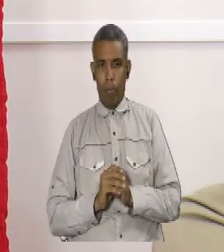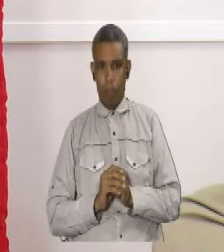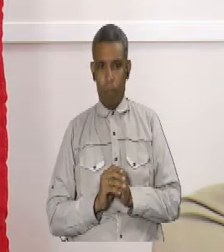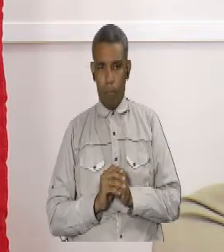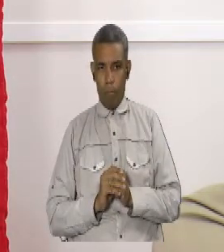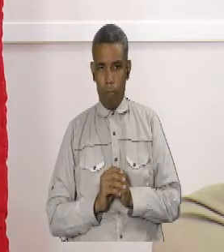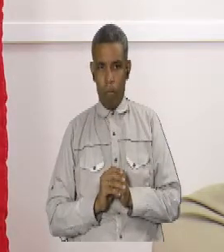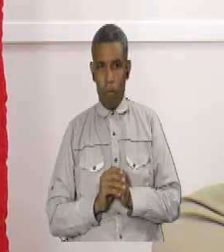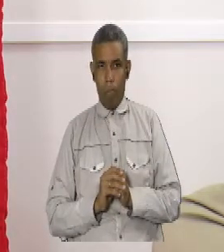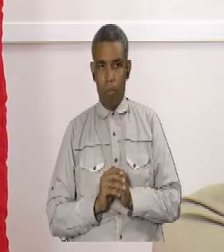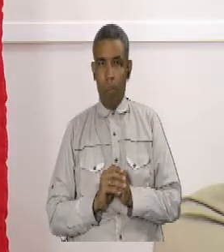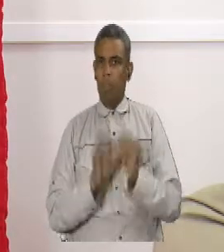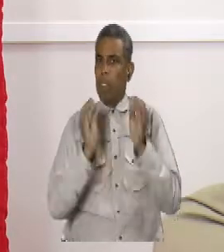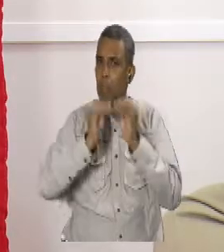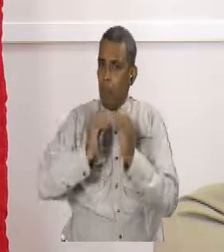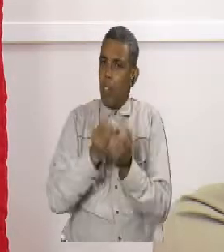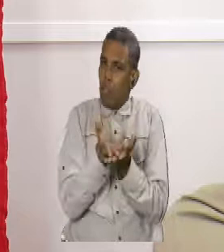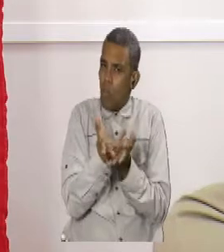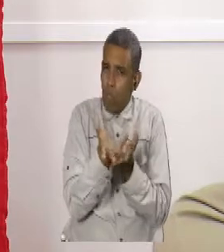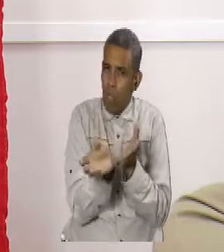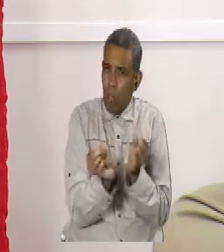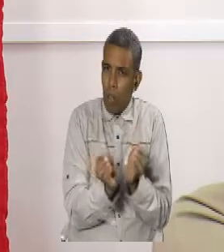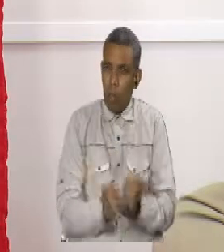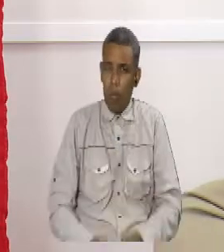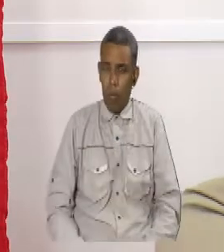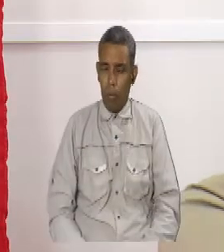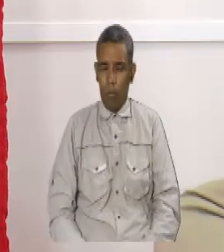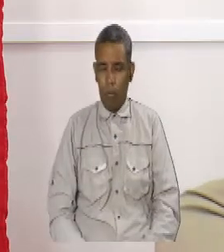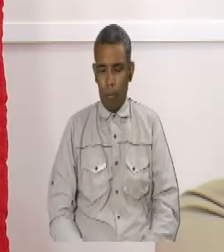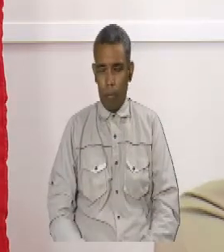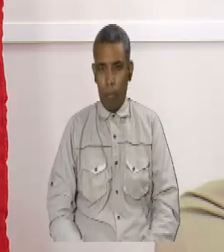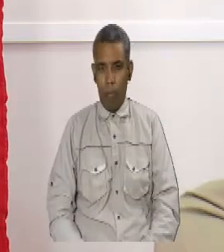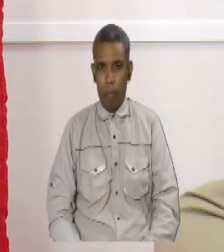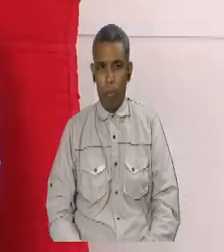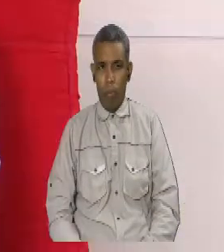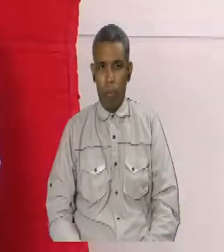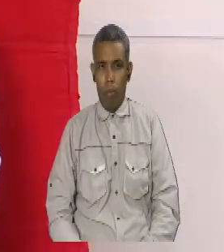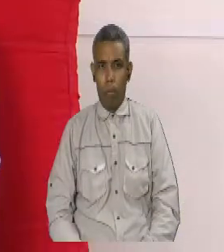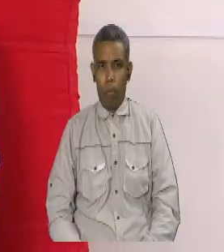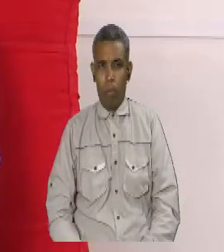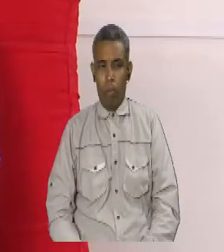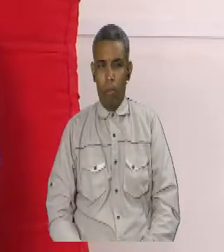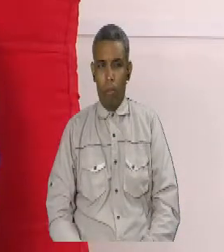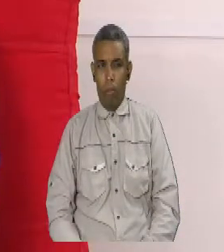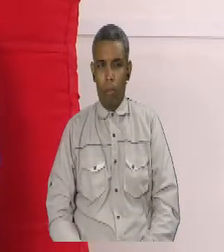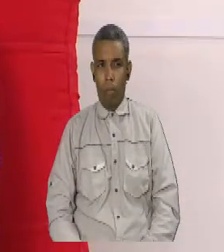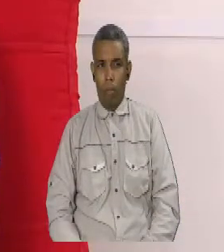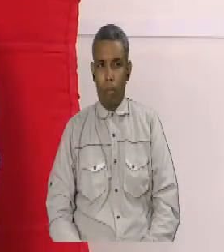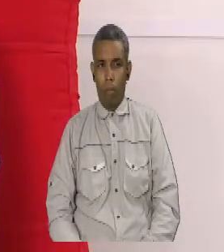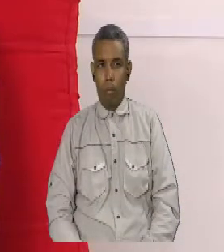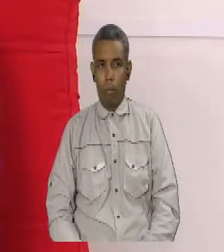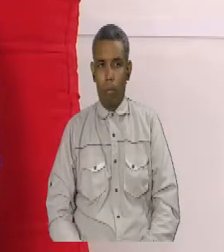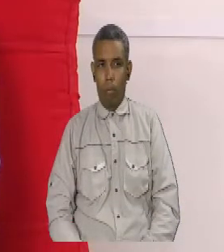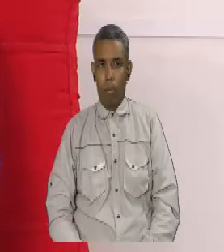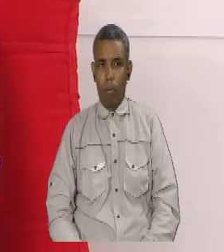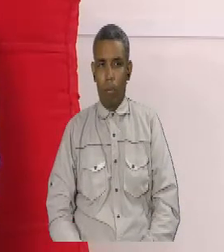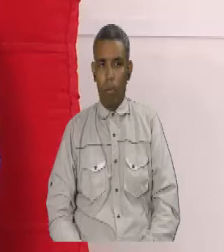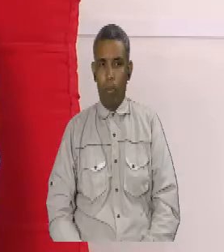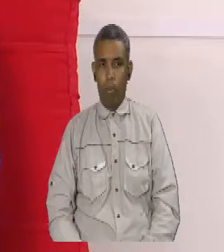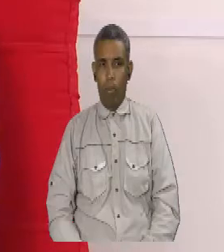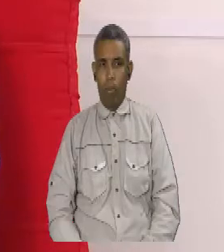están escuchando? Siempre tener en cuenta las causas que te había dicho, pérdidas